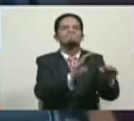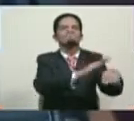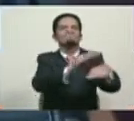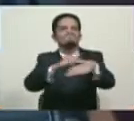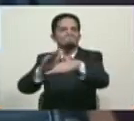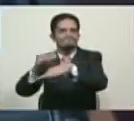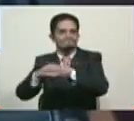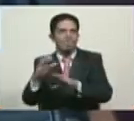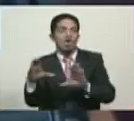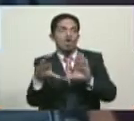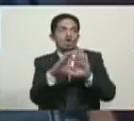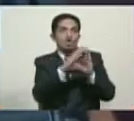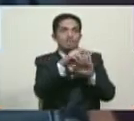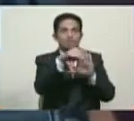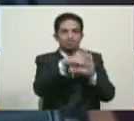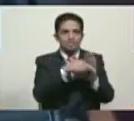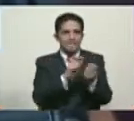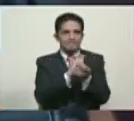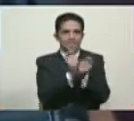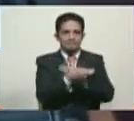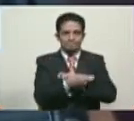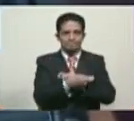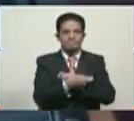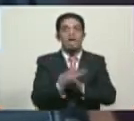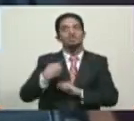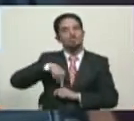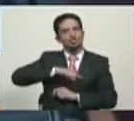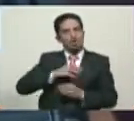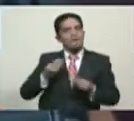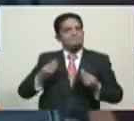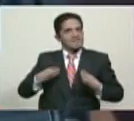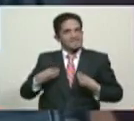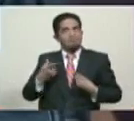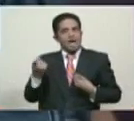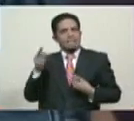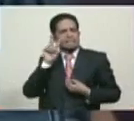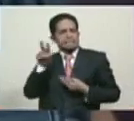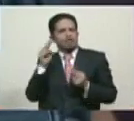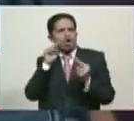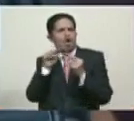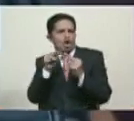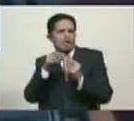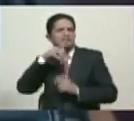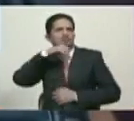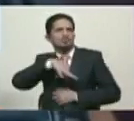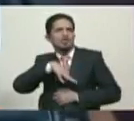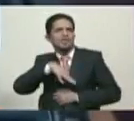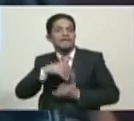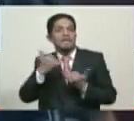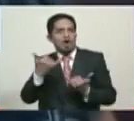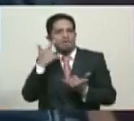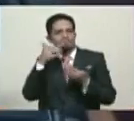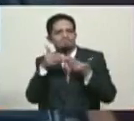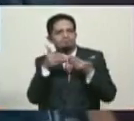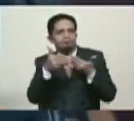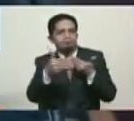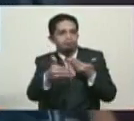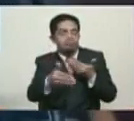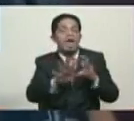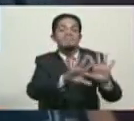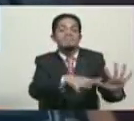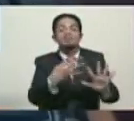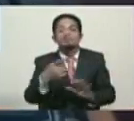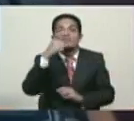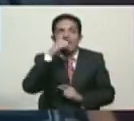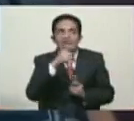constituyente. Esa historia la vivimos los hombres y mujeres de esta época, y hoy estamos acá, a 19 años de haber aprobado